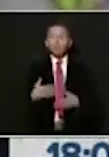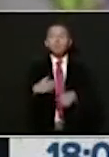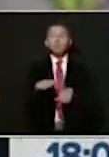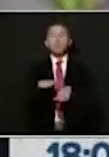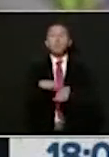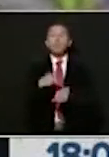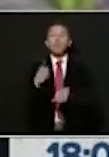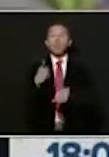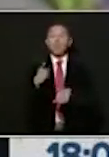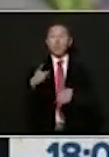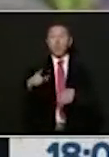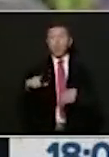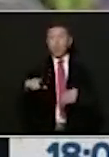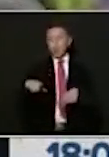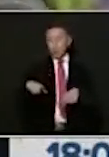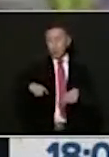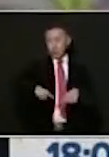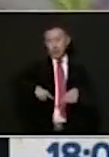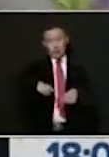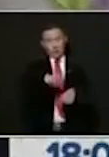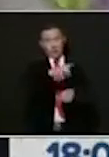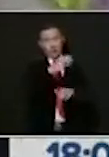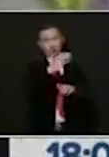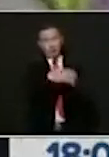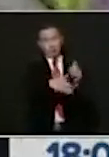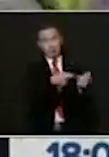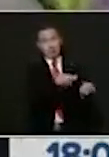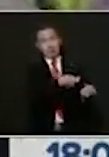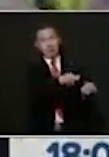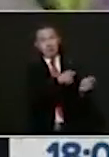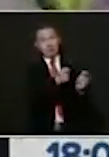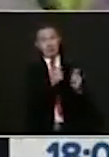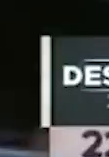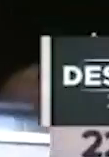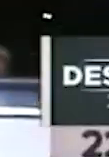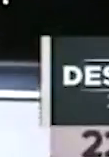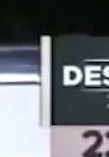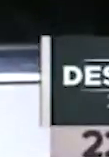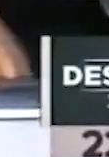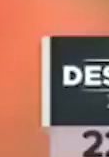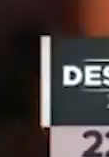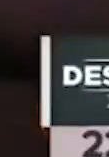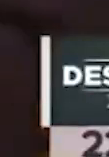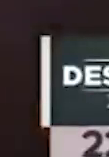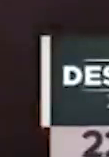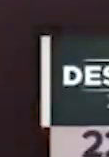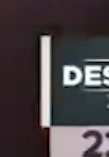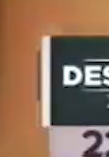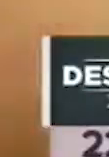entregando un país en quiebra.